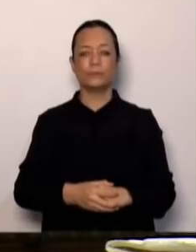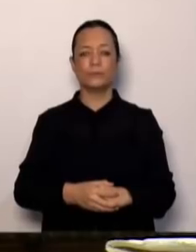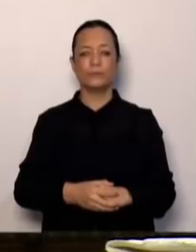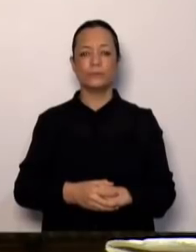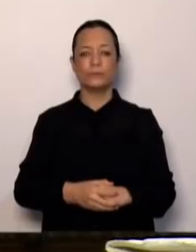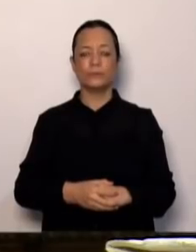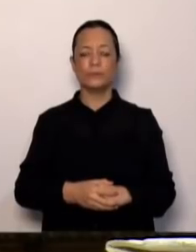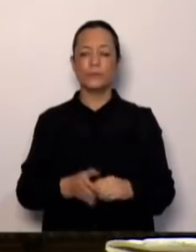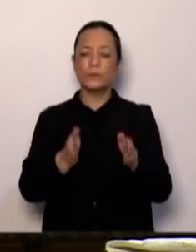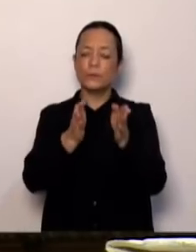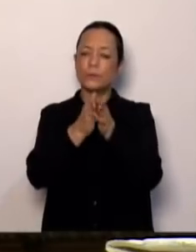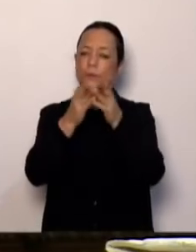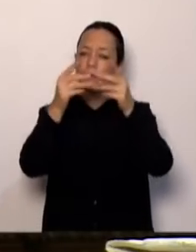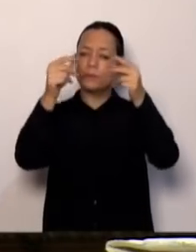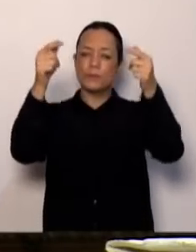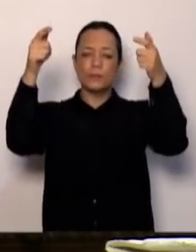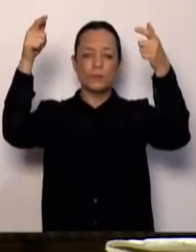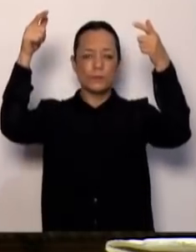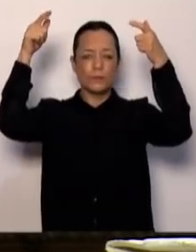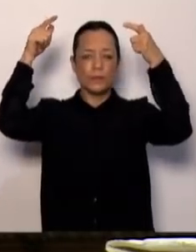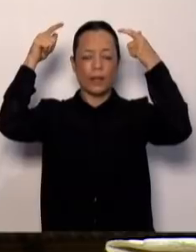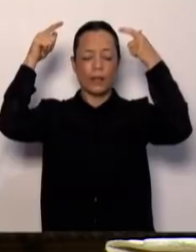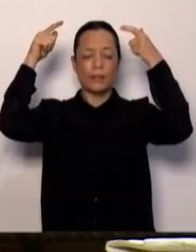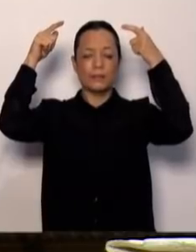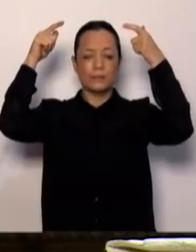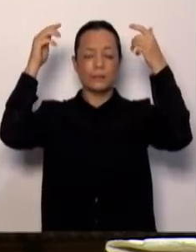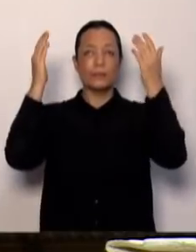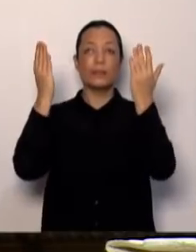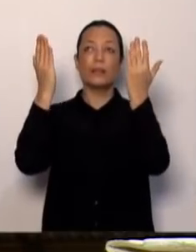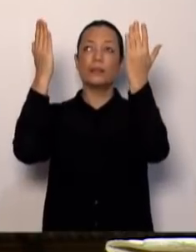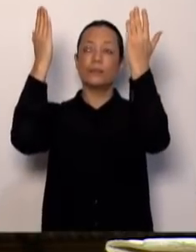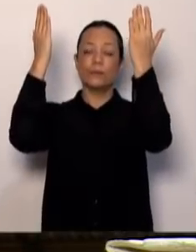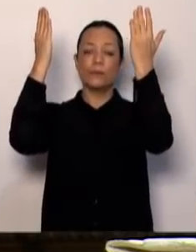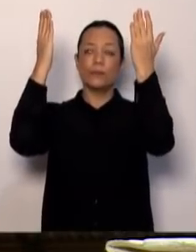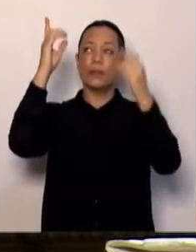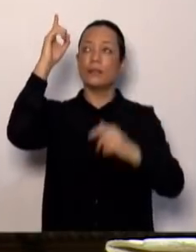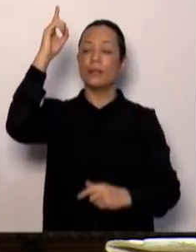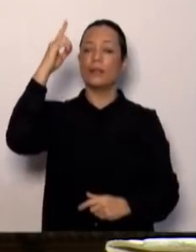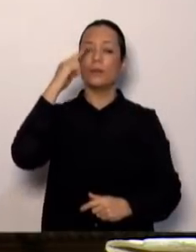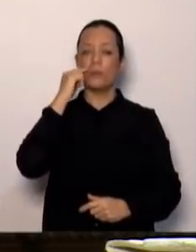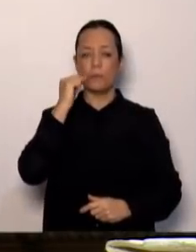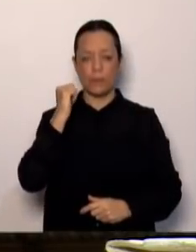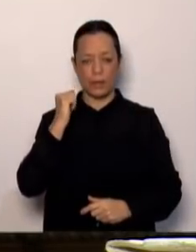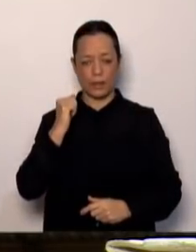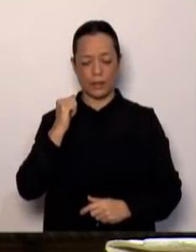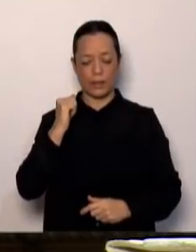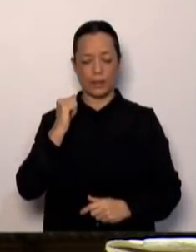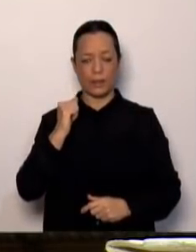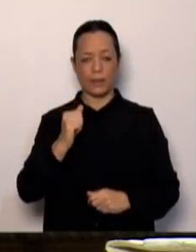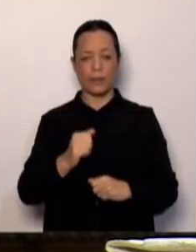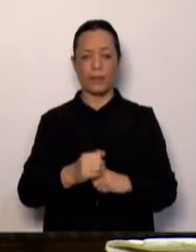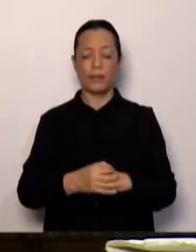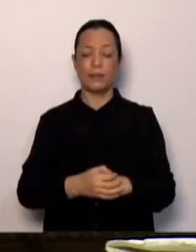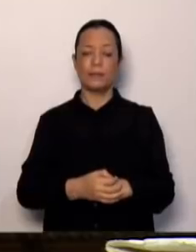con el Espíritu Santo, en la gloria de Dios